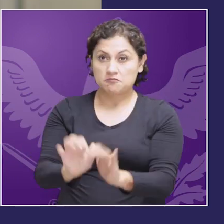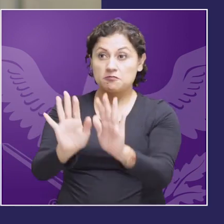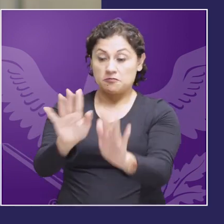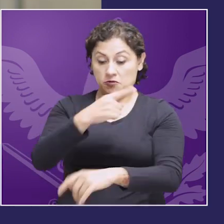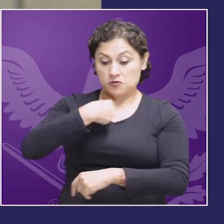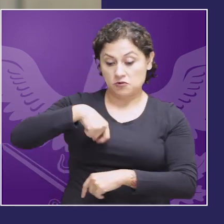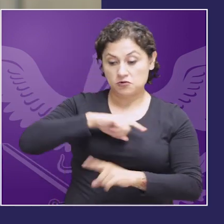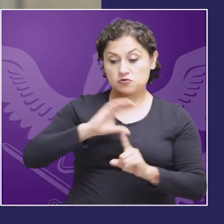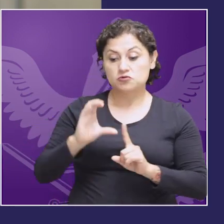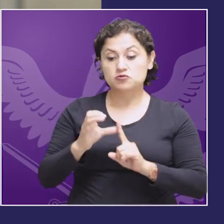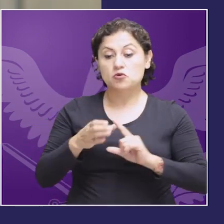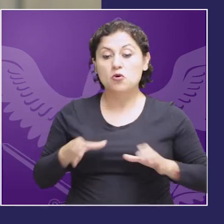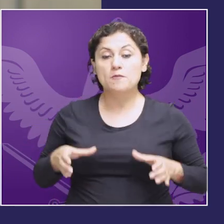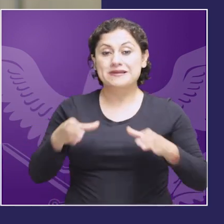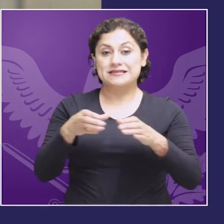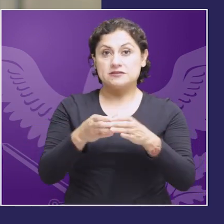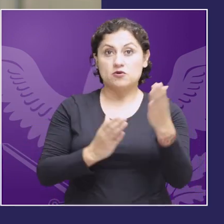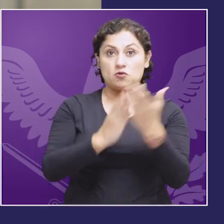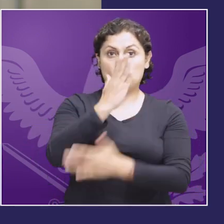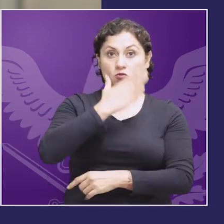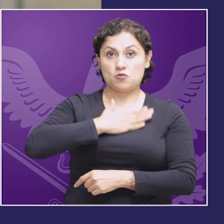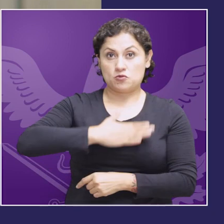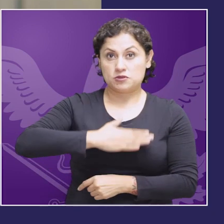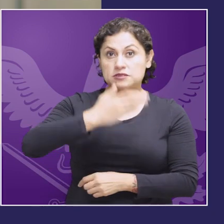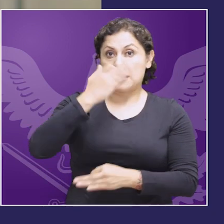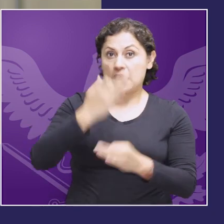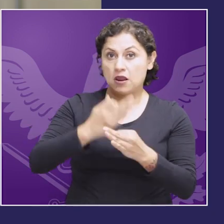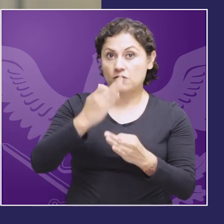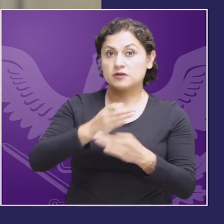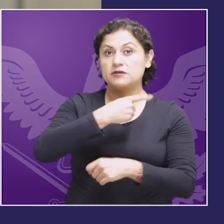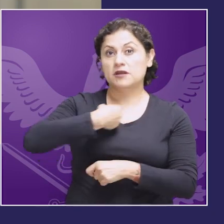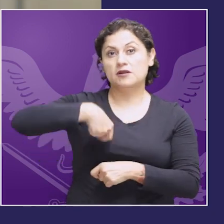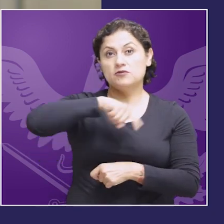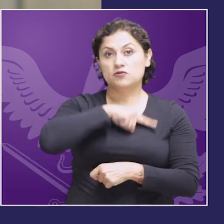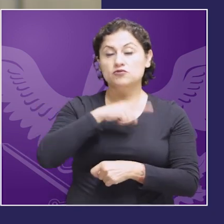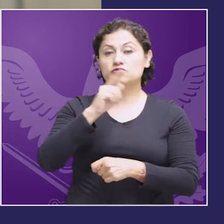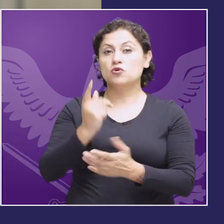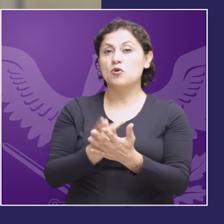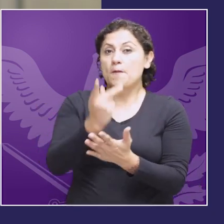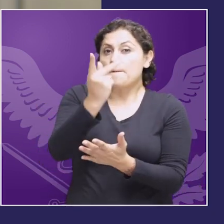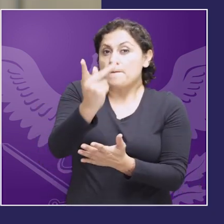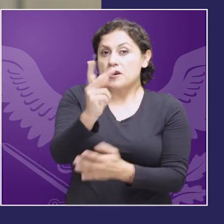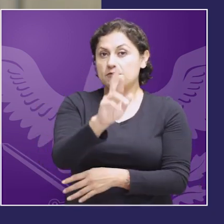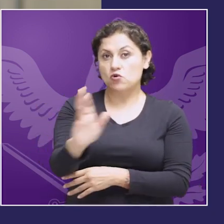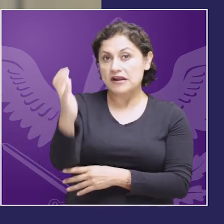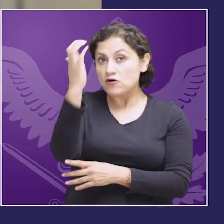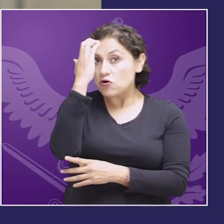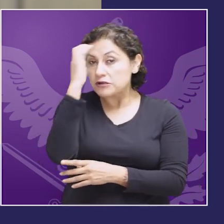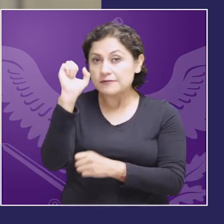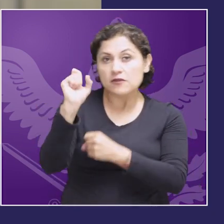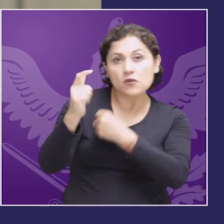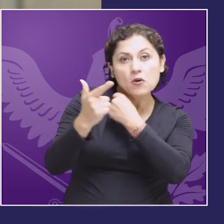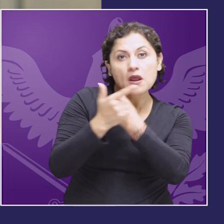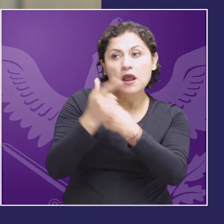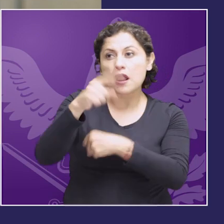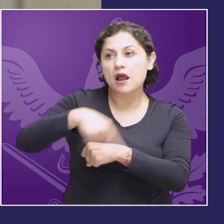reconocimiento o una distinción a sentencias con perspectiva de género. Lo mismo hemos hecho en Chile, 2 versiones, y yo